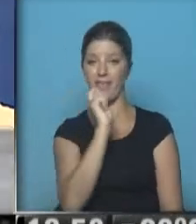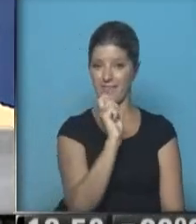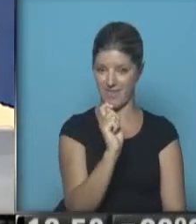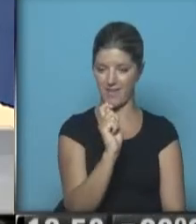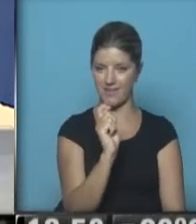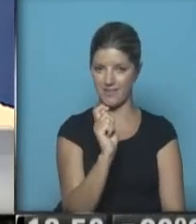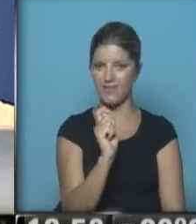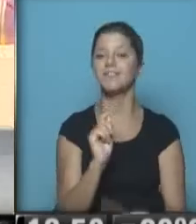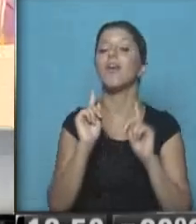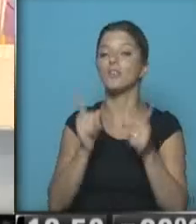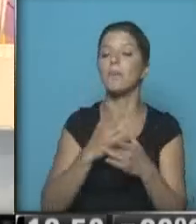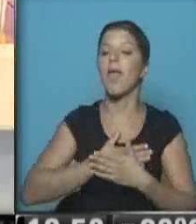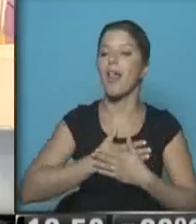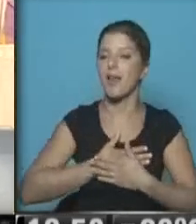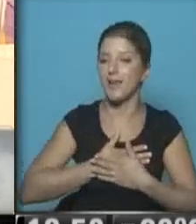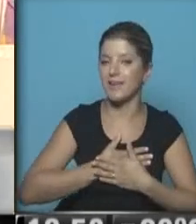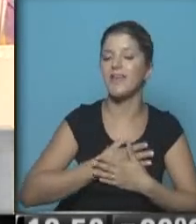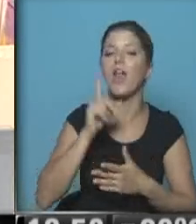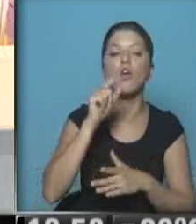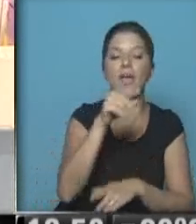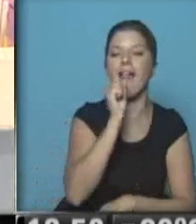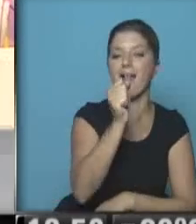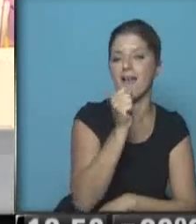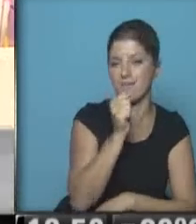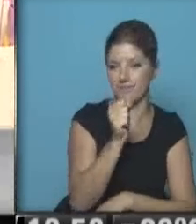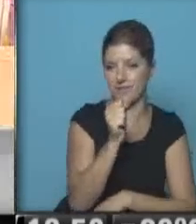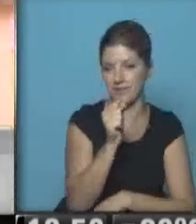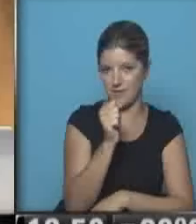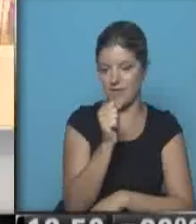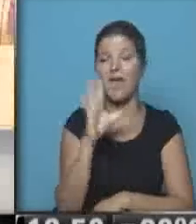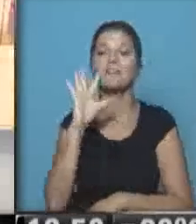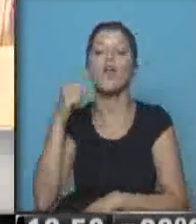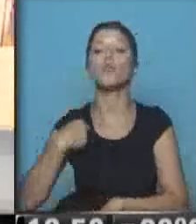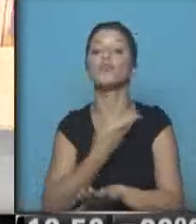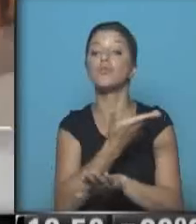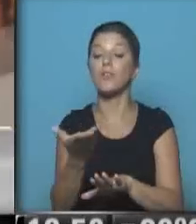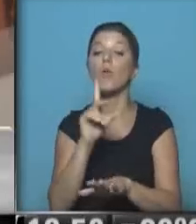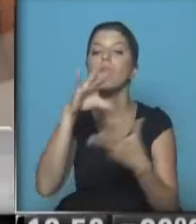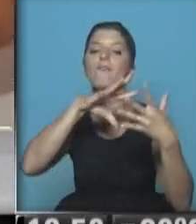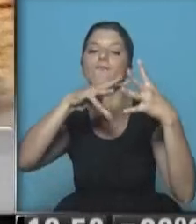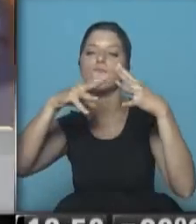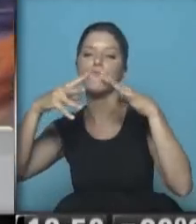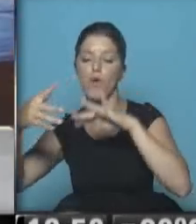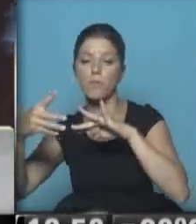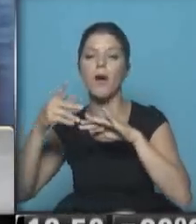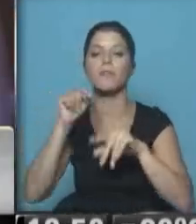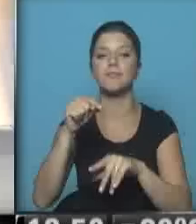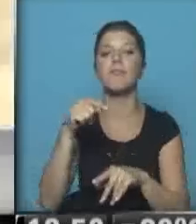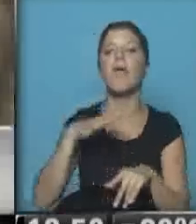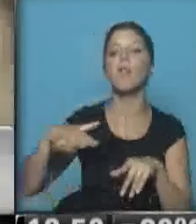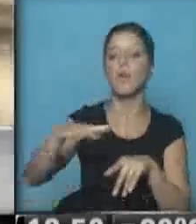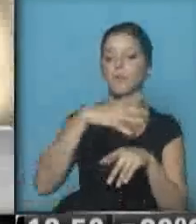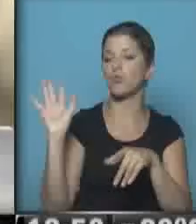del consuelo o la alegría, desazón del disgusto. Es una singularidad social, un modo de maceración del estado de lo